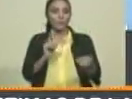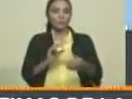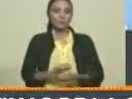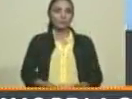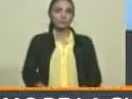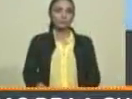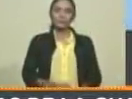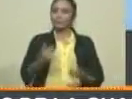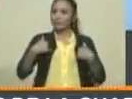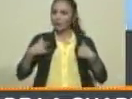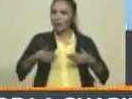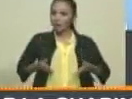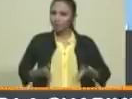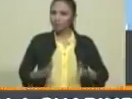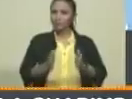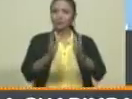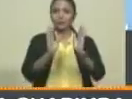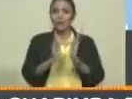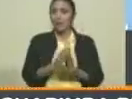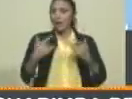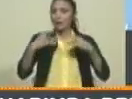continúa su camino de irse